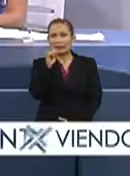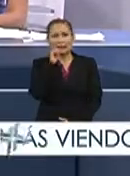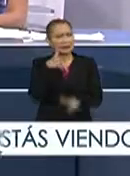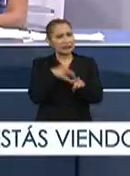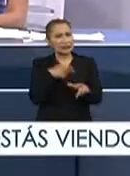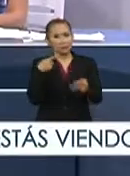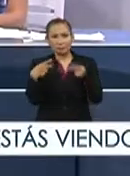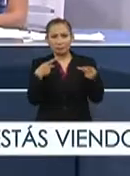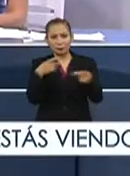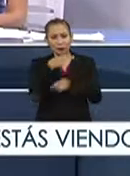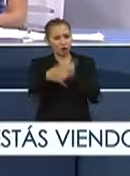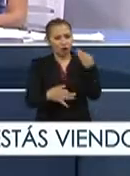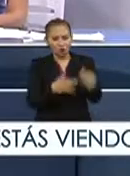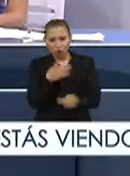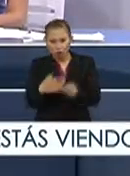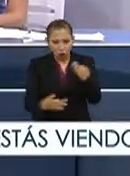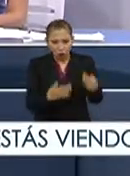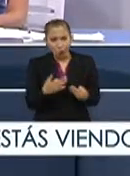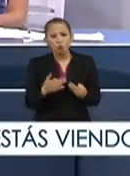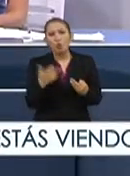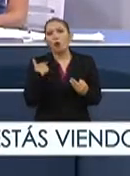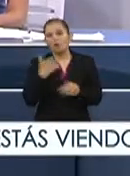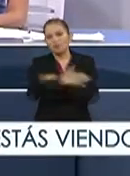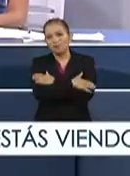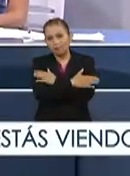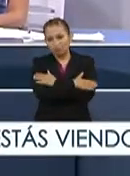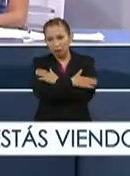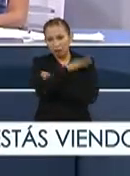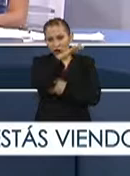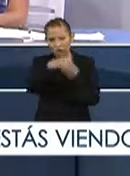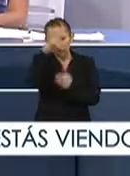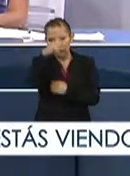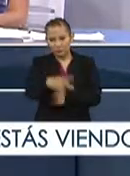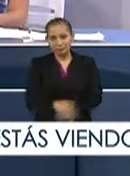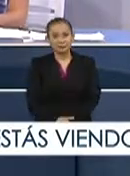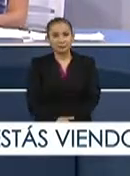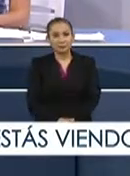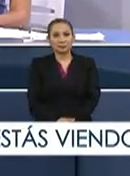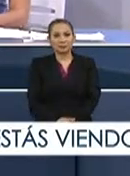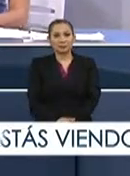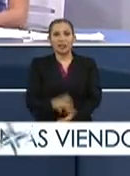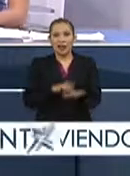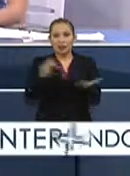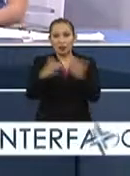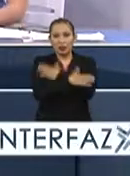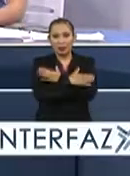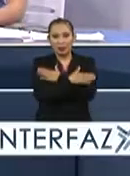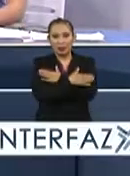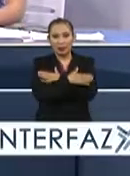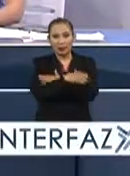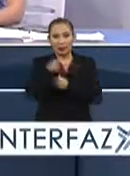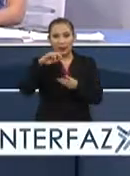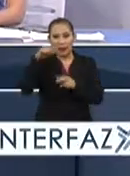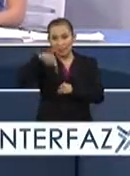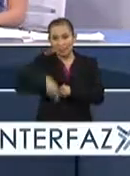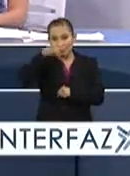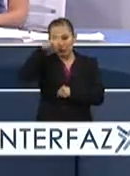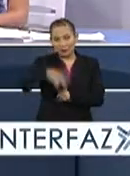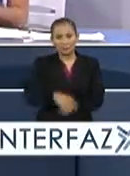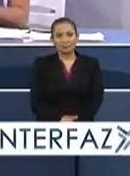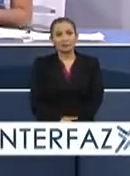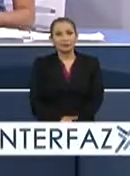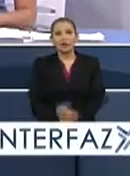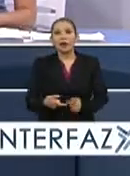sigo preparando aquí todo y un fuerte abrazo a todo México. Gracias, un fuerte abrazo de vuelta desde